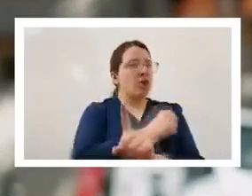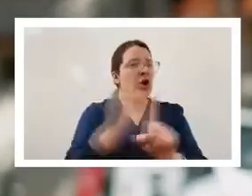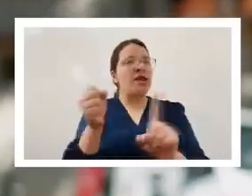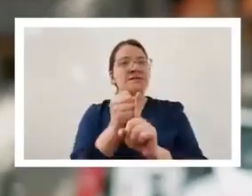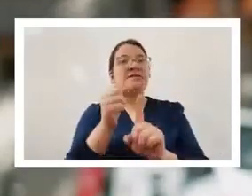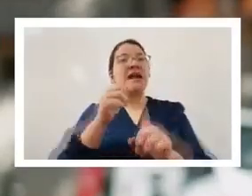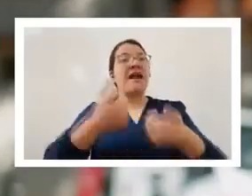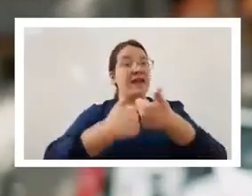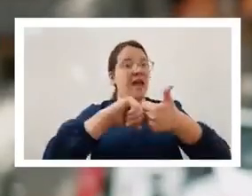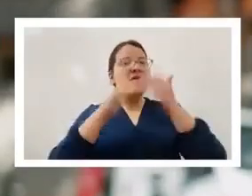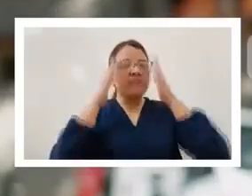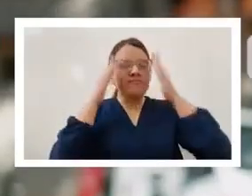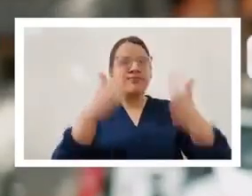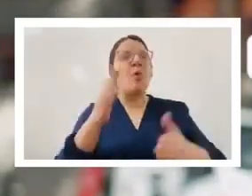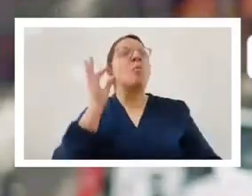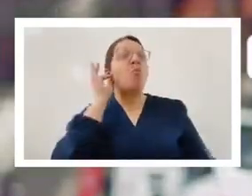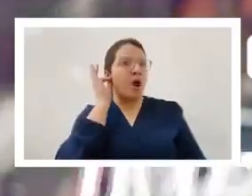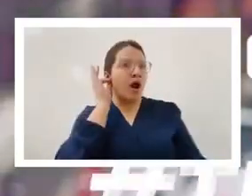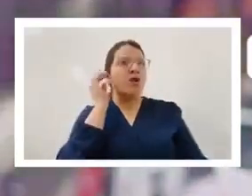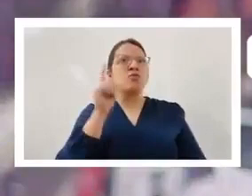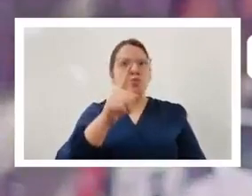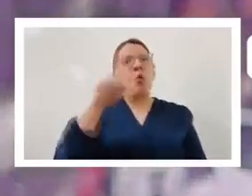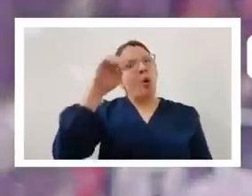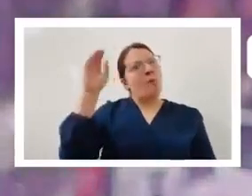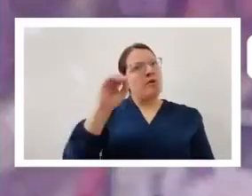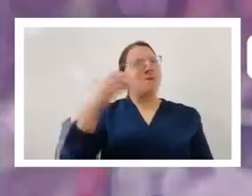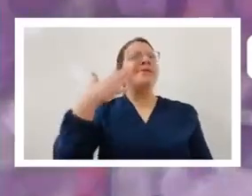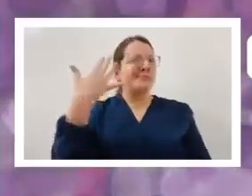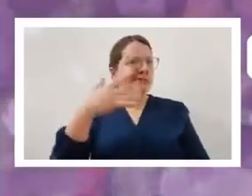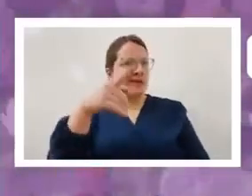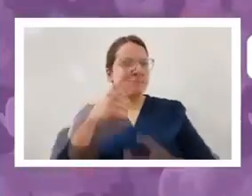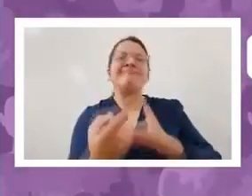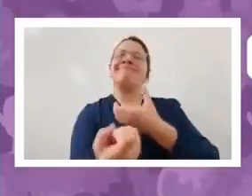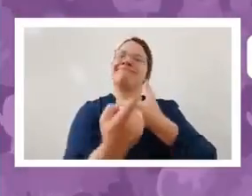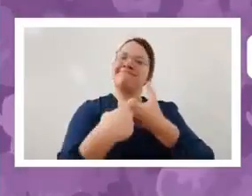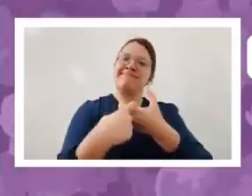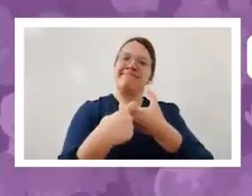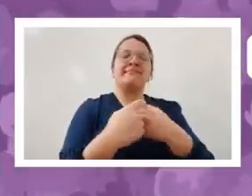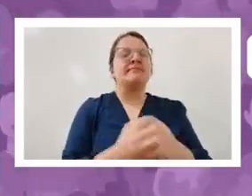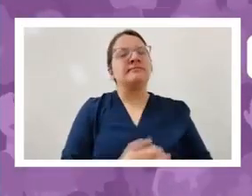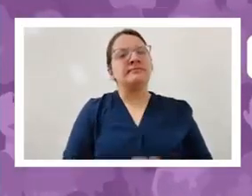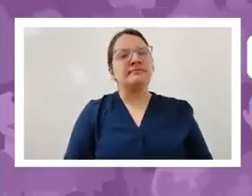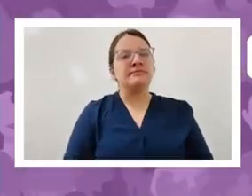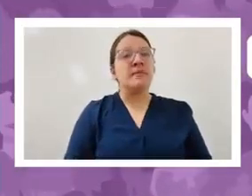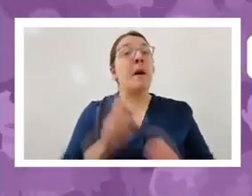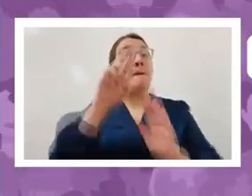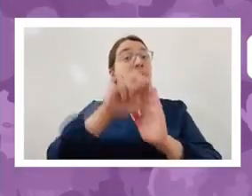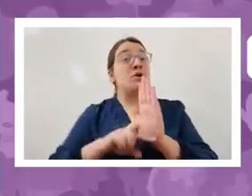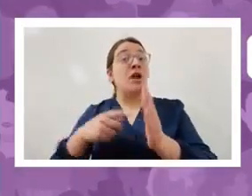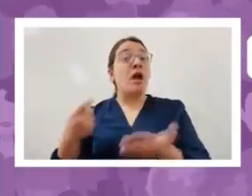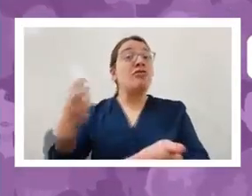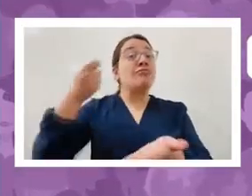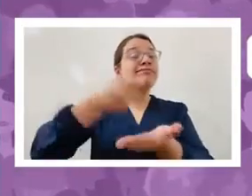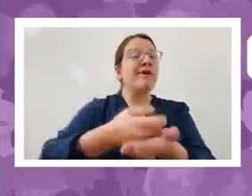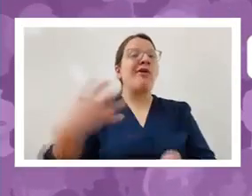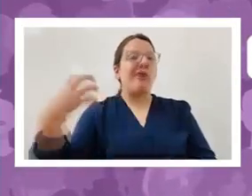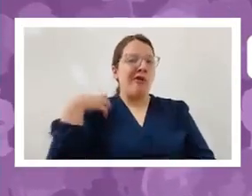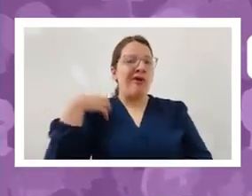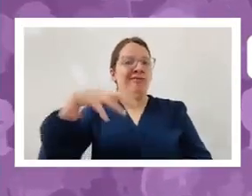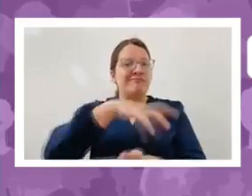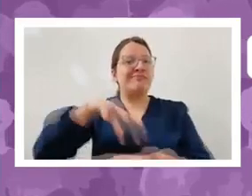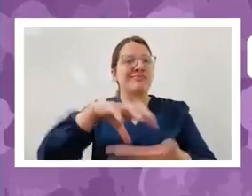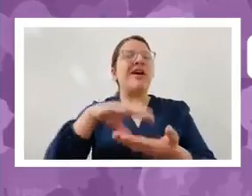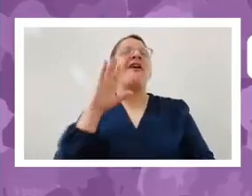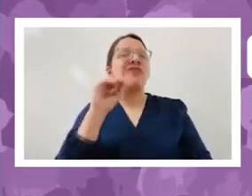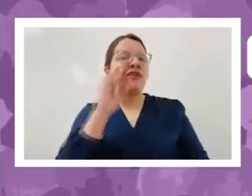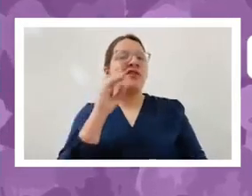de todas partes. Me gustaría poder darles un dato más duro al respecto, pero nuestra encuesta regional